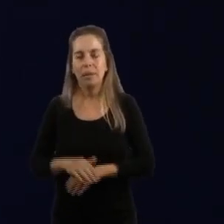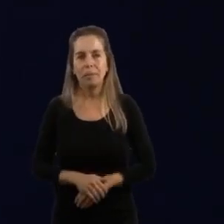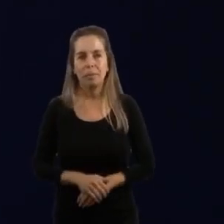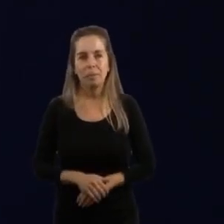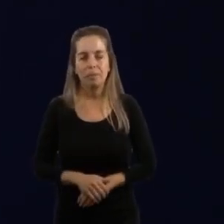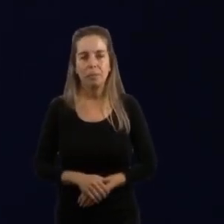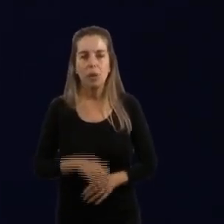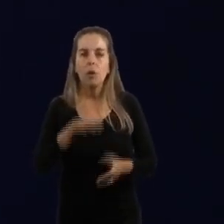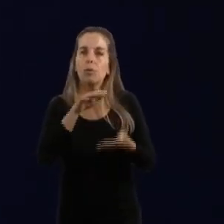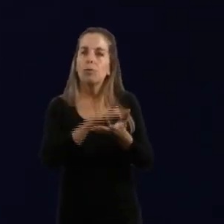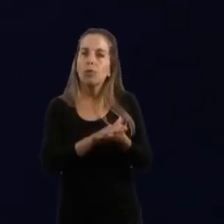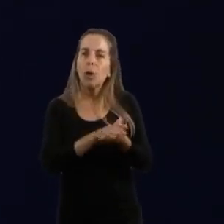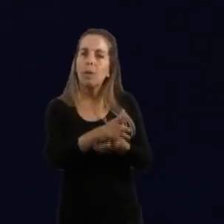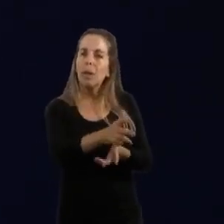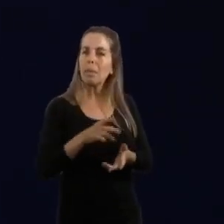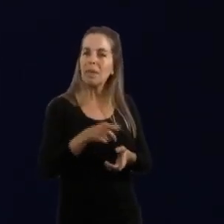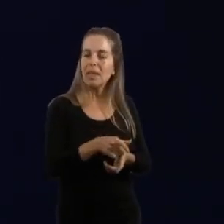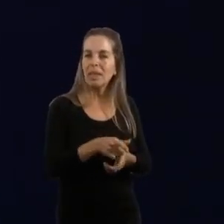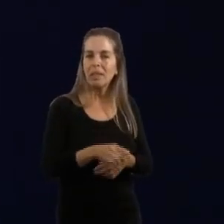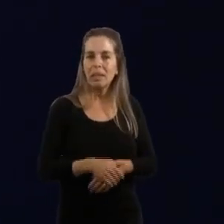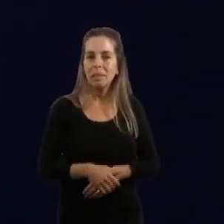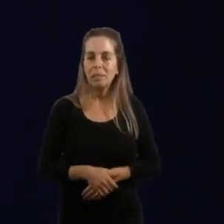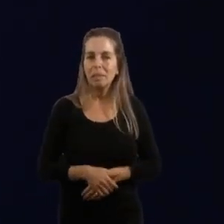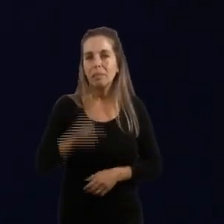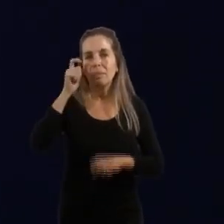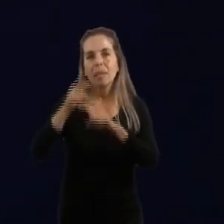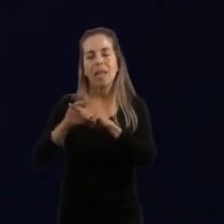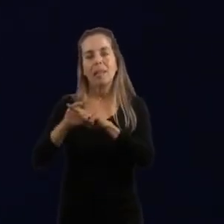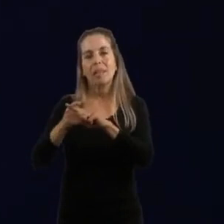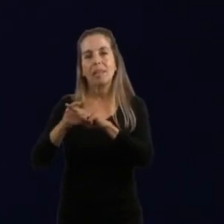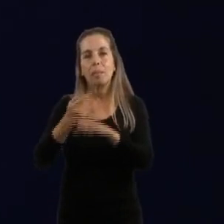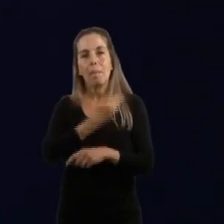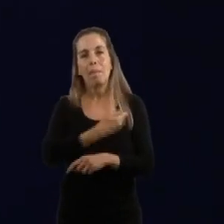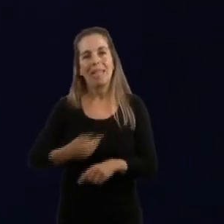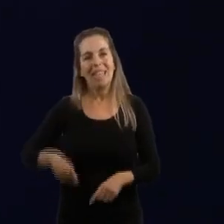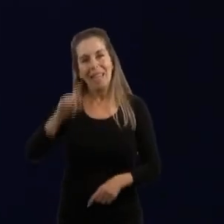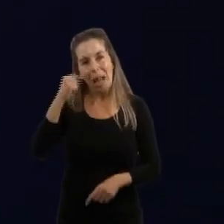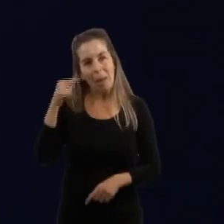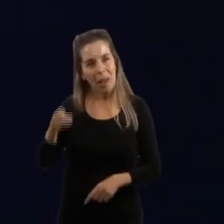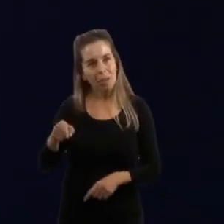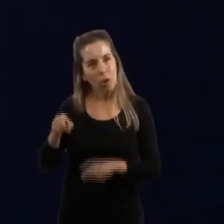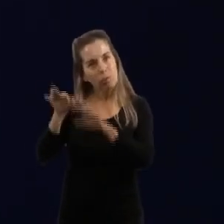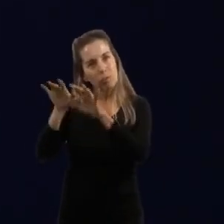Con respecto a la carta que publicó el expresidente Alberto